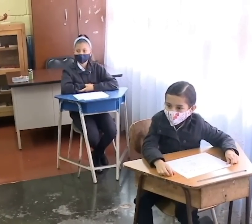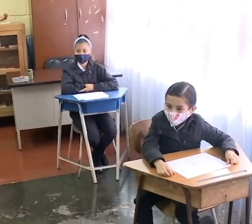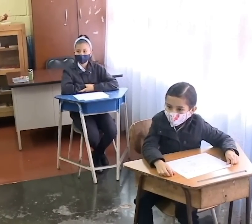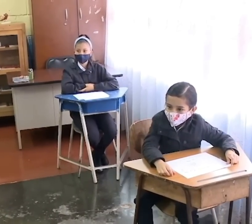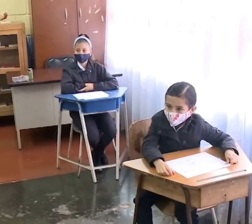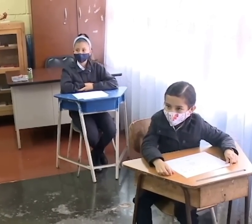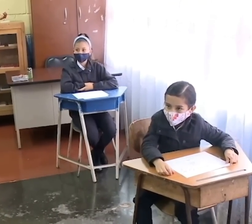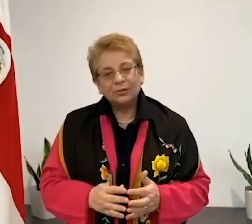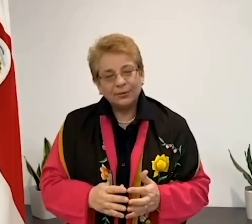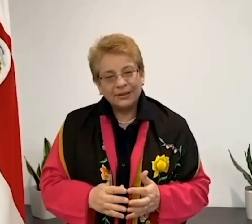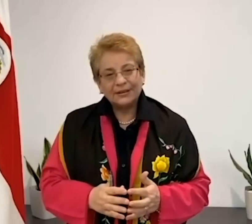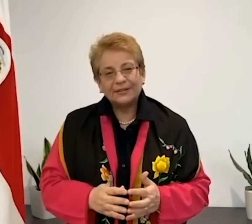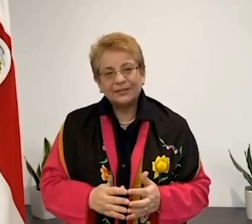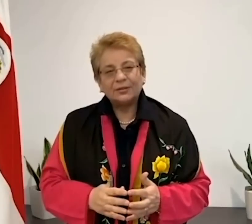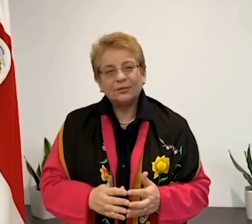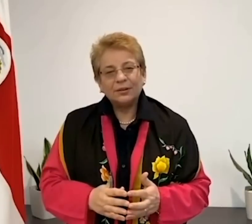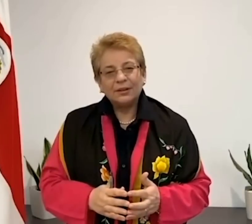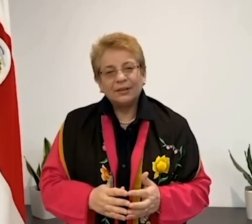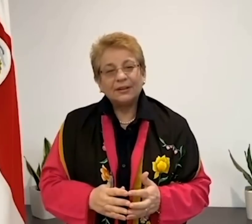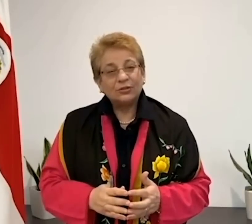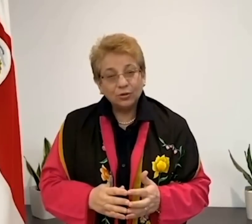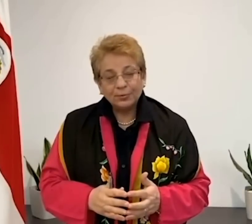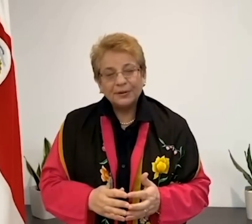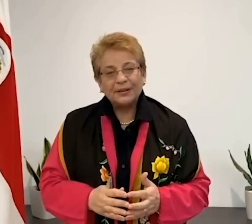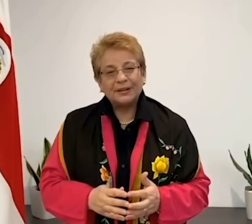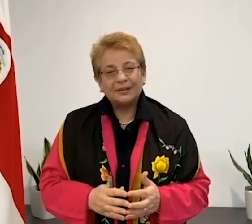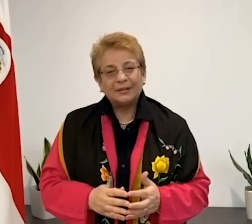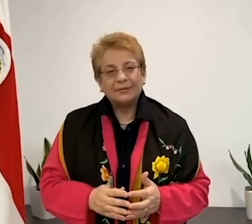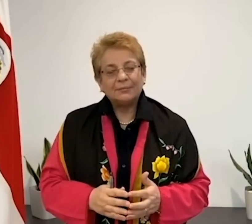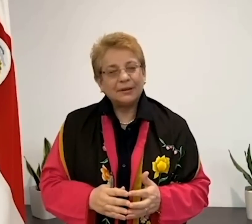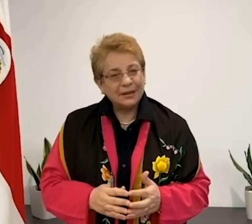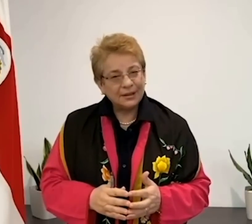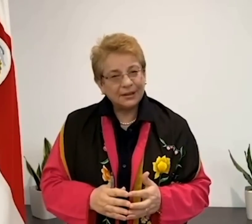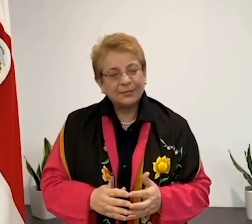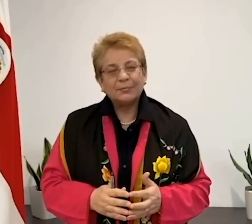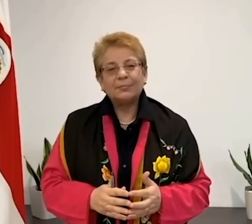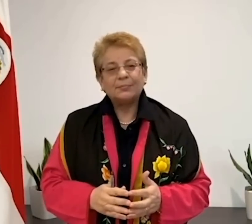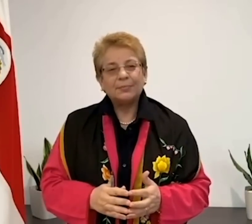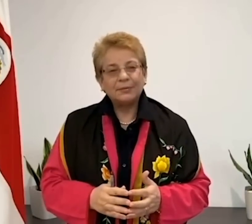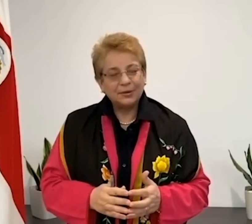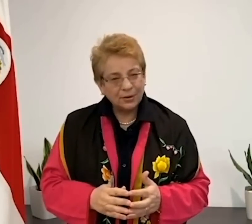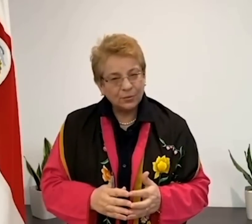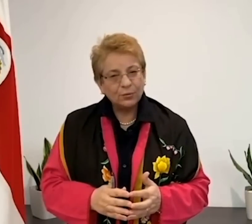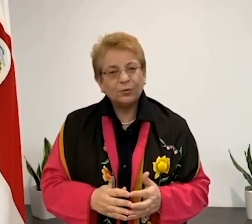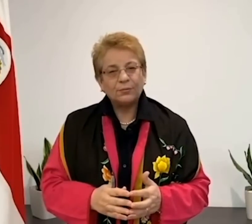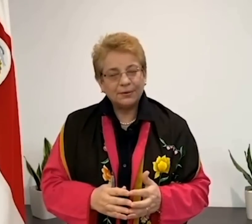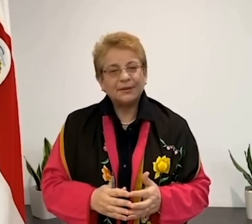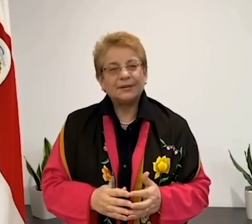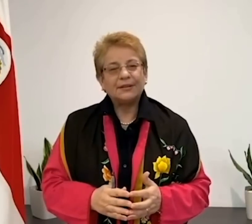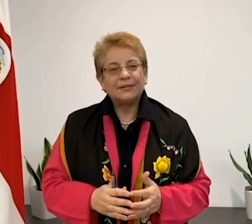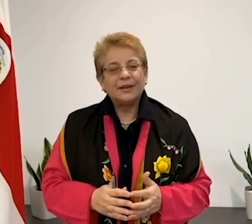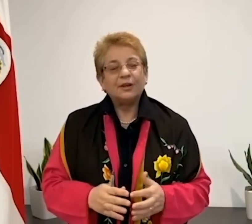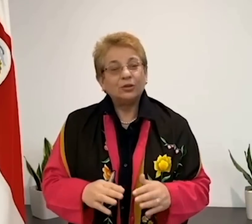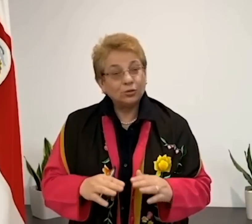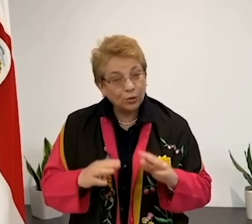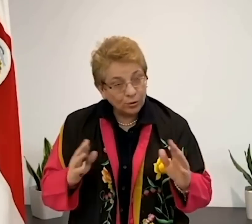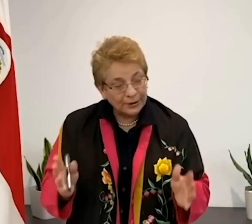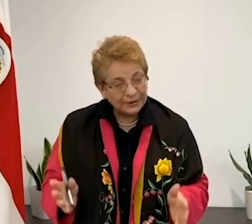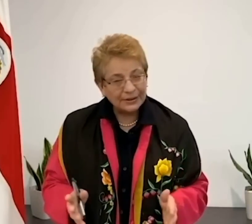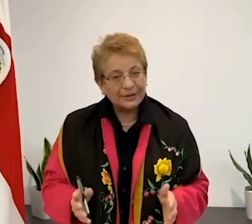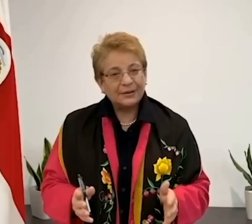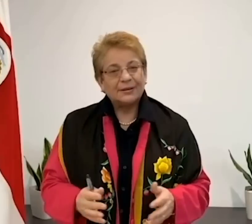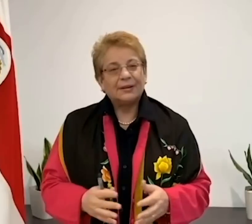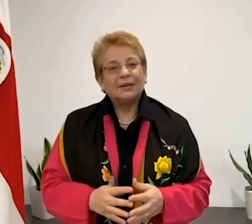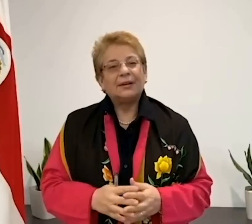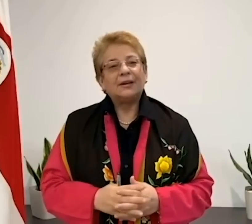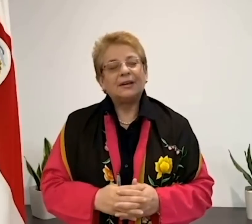motivo, tomé la decisión de suspender mañana 1 de julio, viernes, todo el